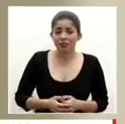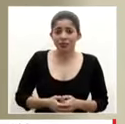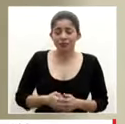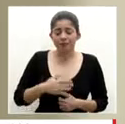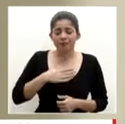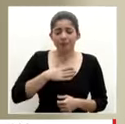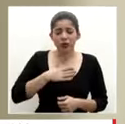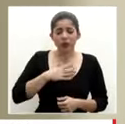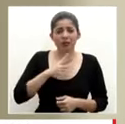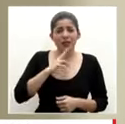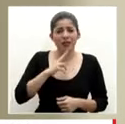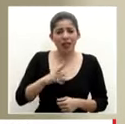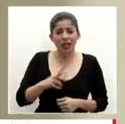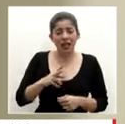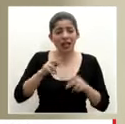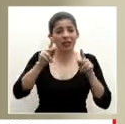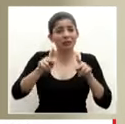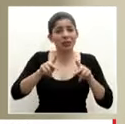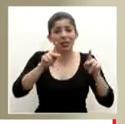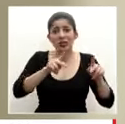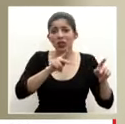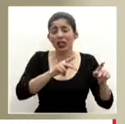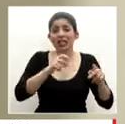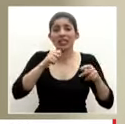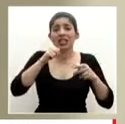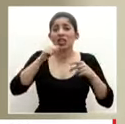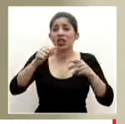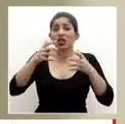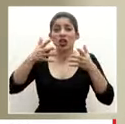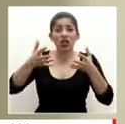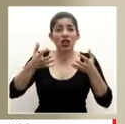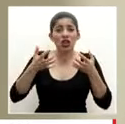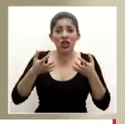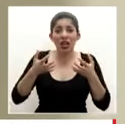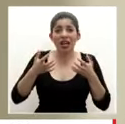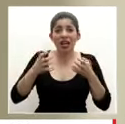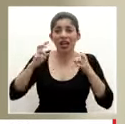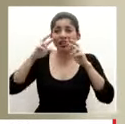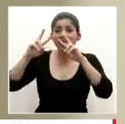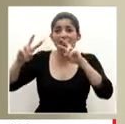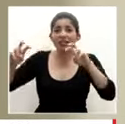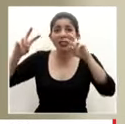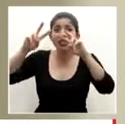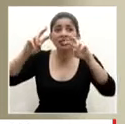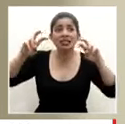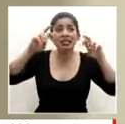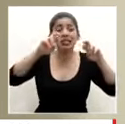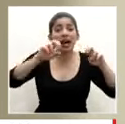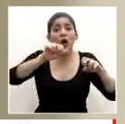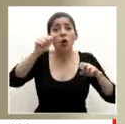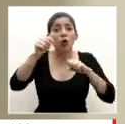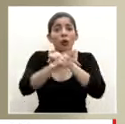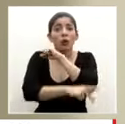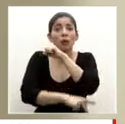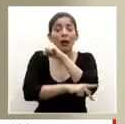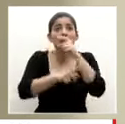Y yo de verdad, los que no han querido revisar las crónicas de lo que ha estado ocurriendo en otros